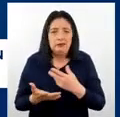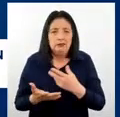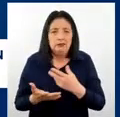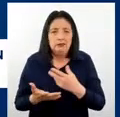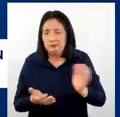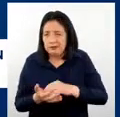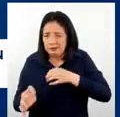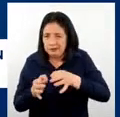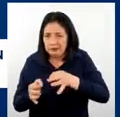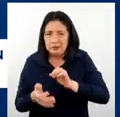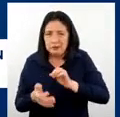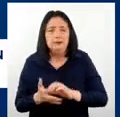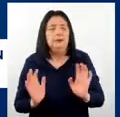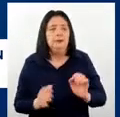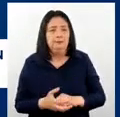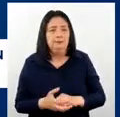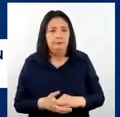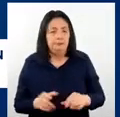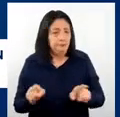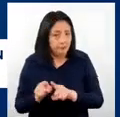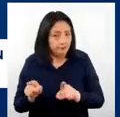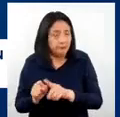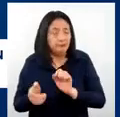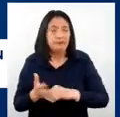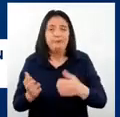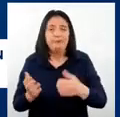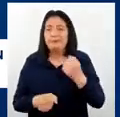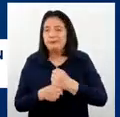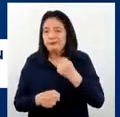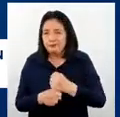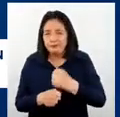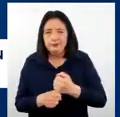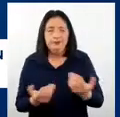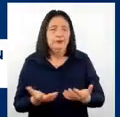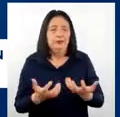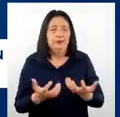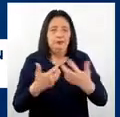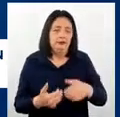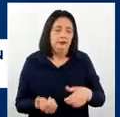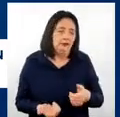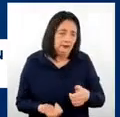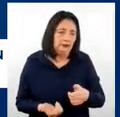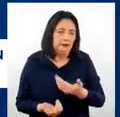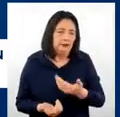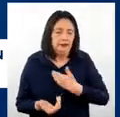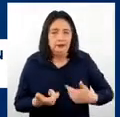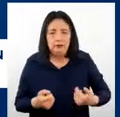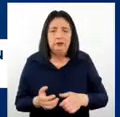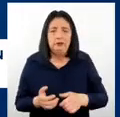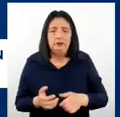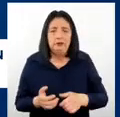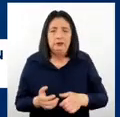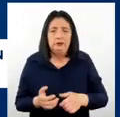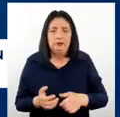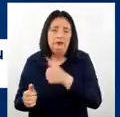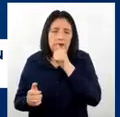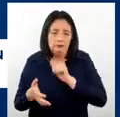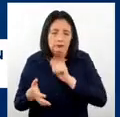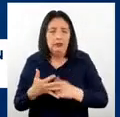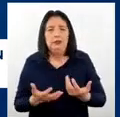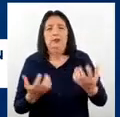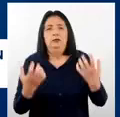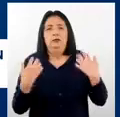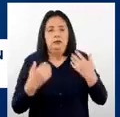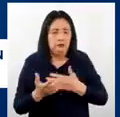detalle. También las actividades laborales, tanto en el sector público como en el sector privado, con determinadas características, y también